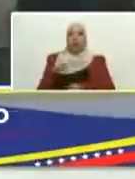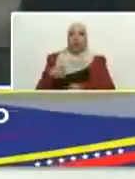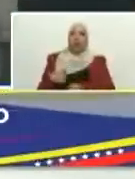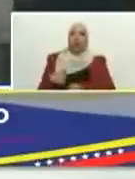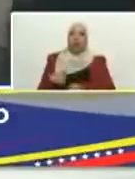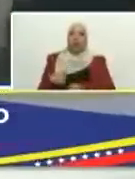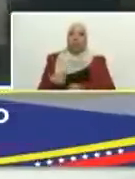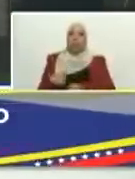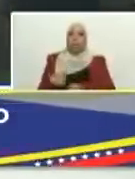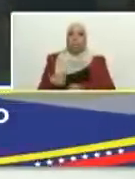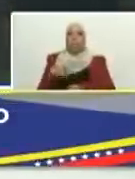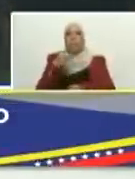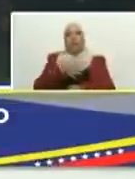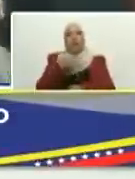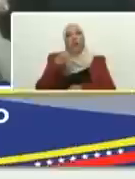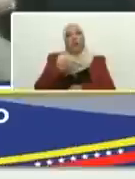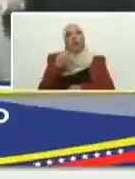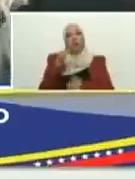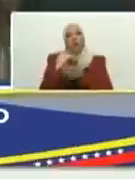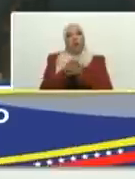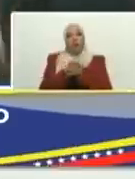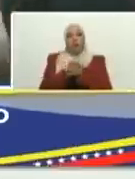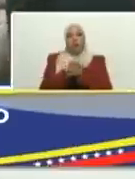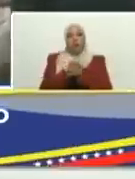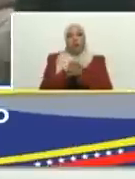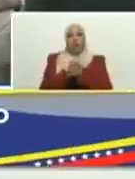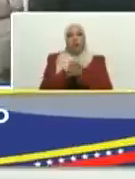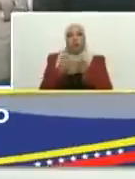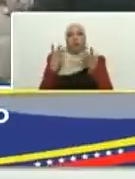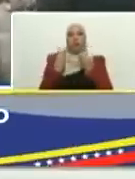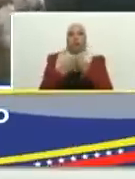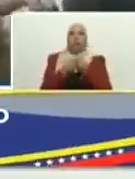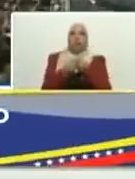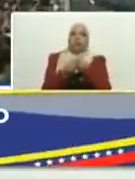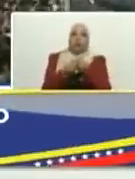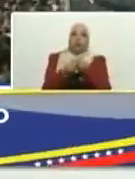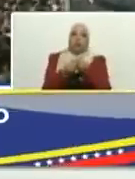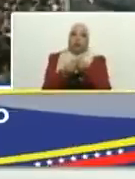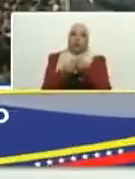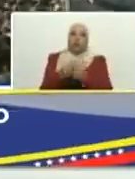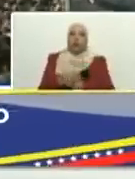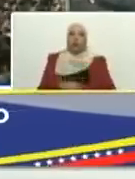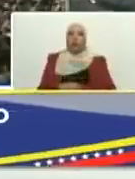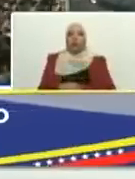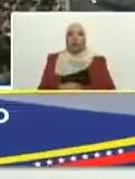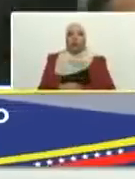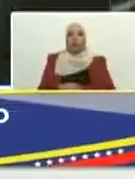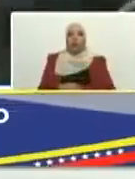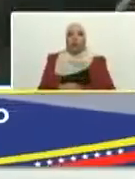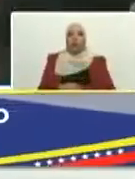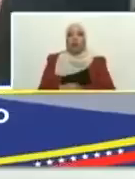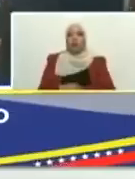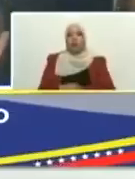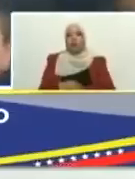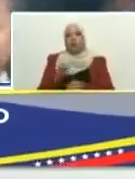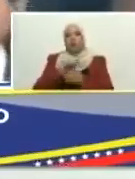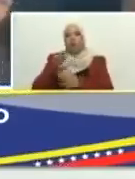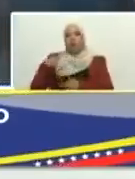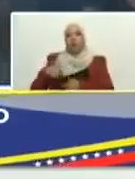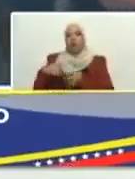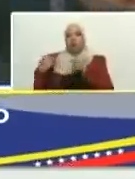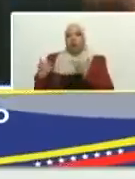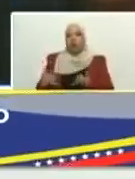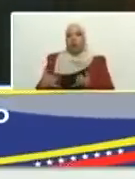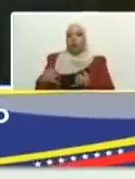inolvidable, siempre a su lado, siempre con él, siempre por él. Así ha sido nuestro camino, así ha